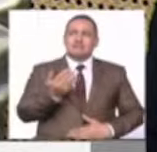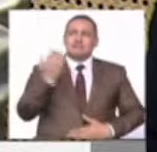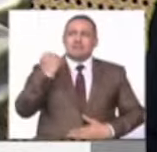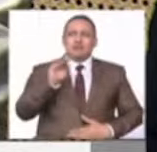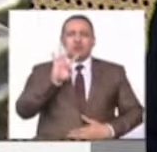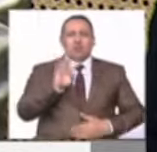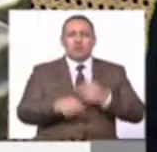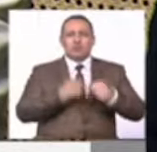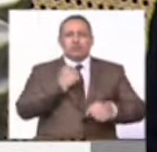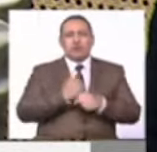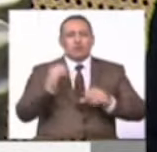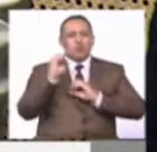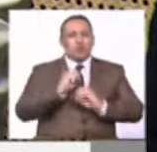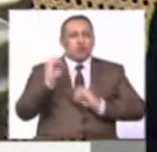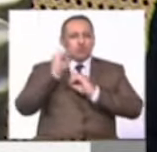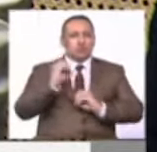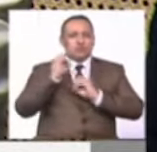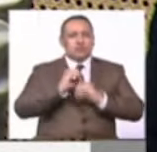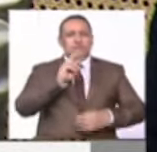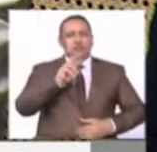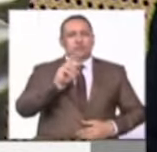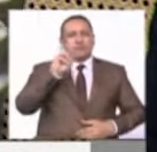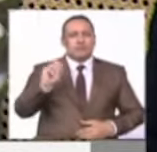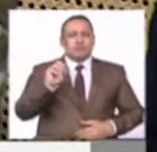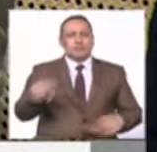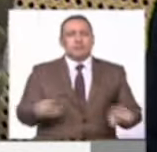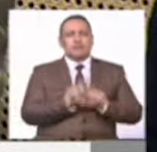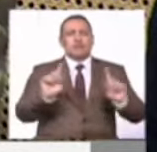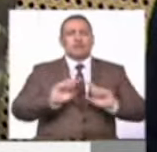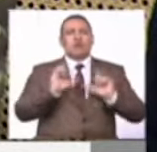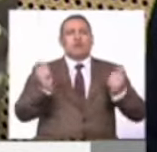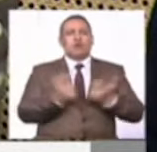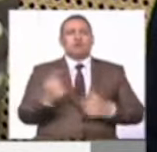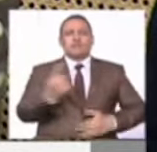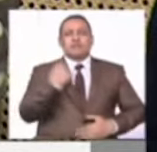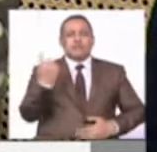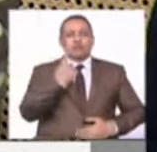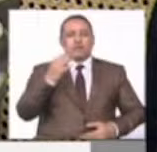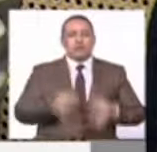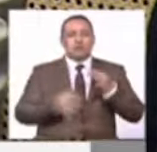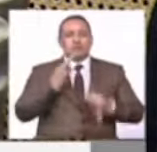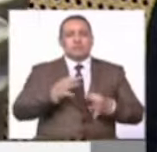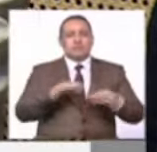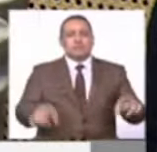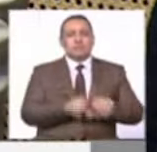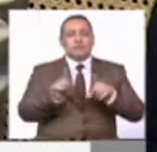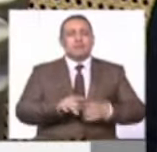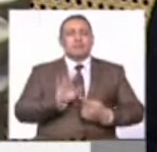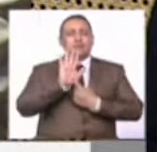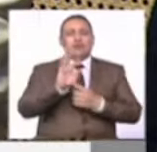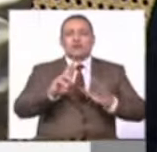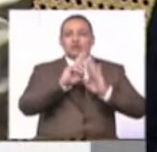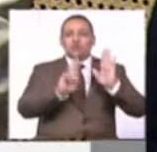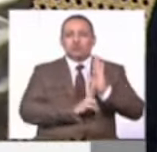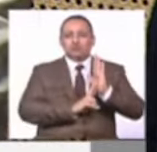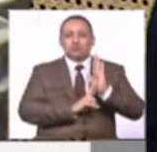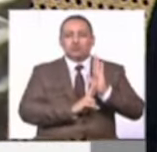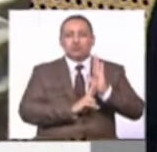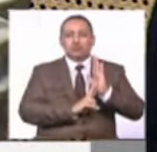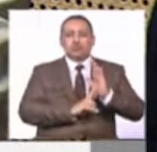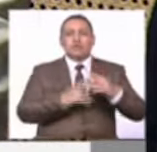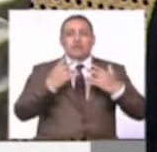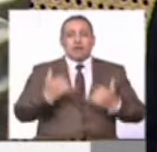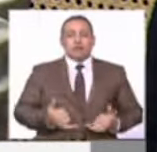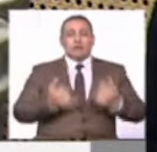años en octubre 2020 cuando la junta Nacional de Justicia emitió la resolución que